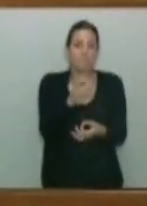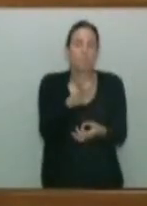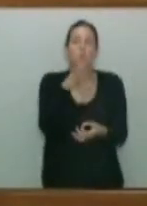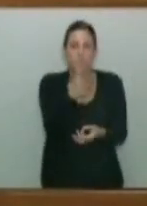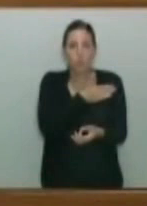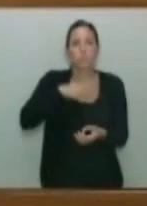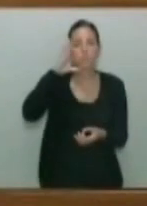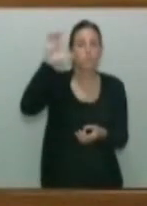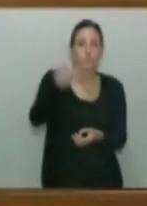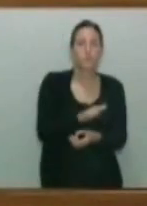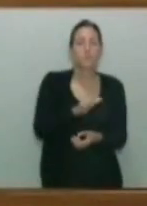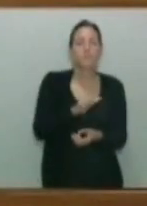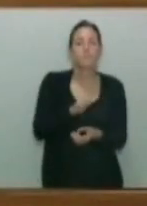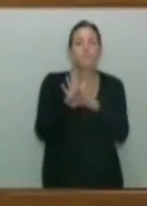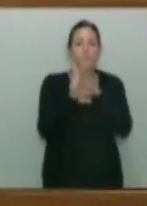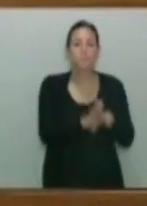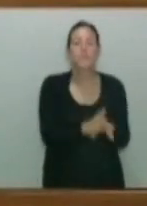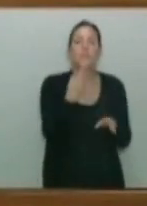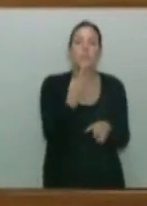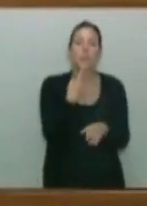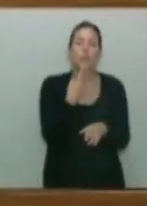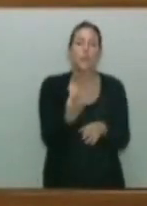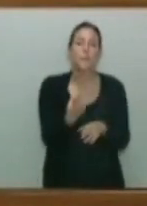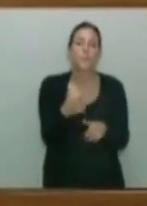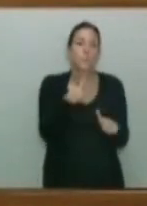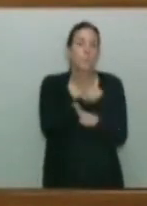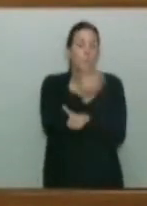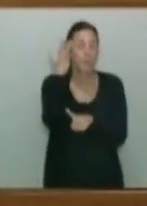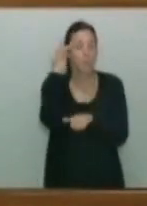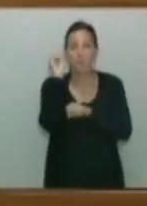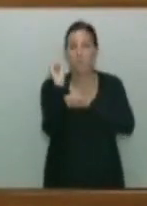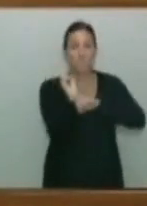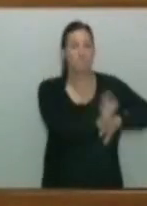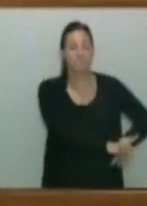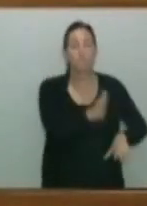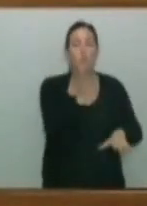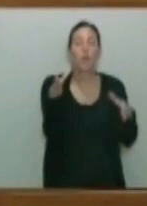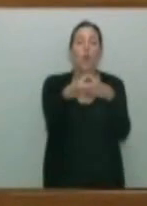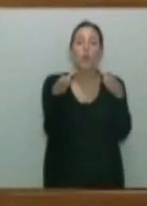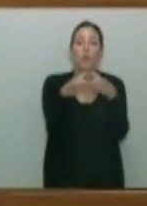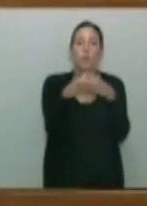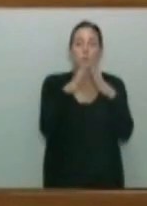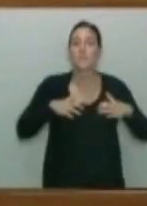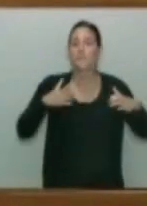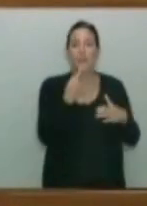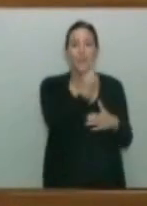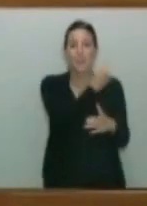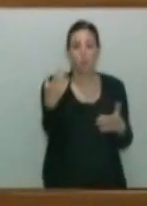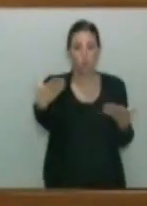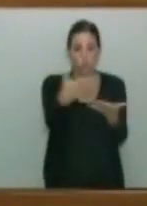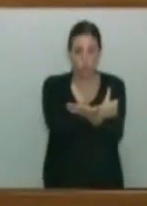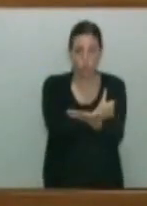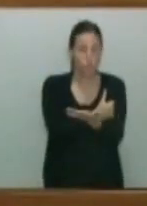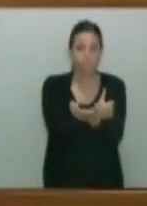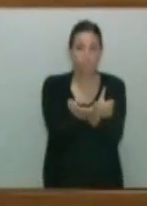allá de todo esto, ya les digo también, abandonen toda esperanza. A todos los grupos de esta Cámara se lo digo, abandonen toda esperanza.